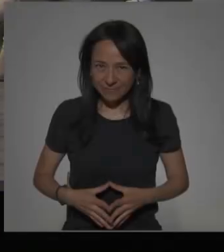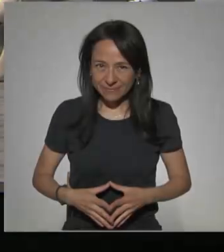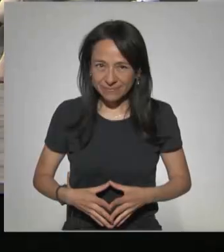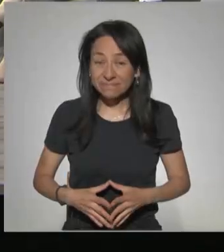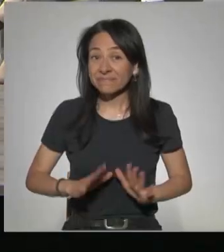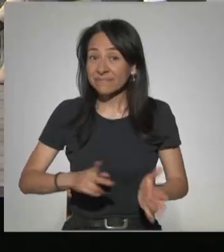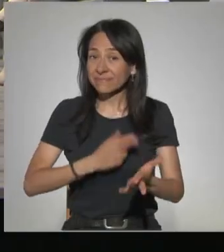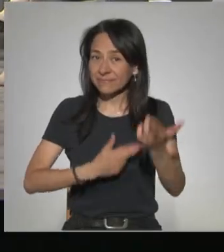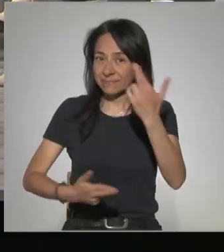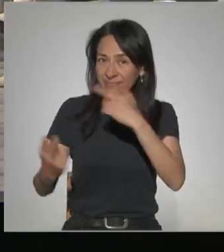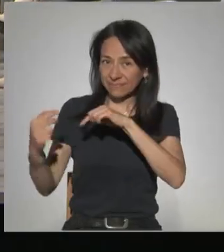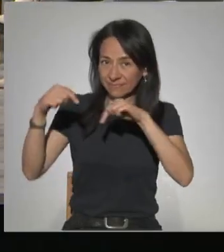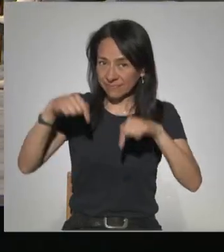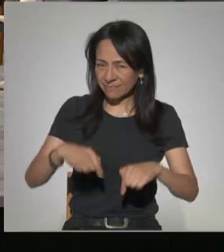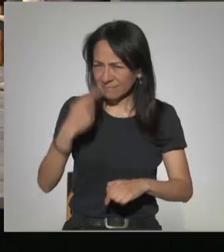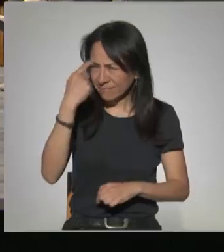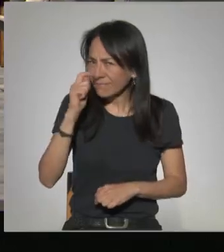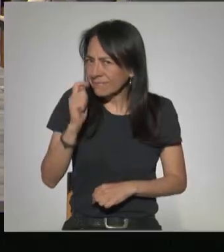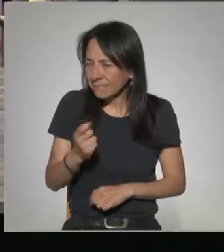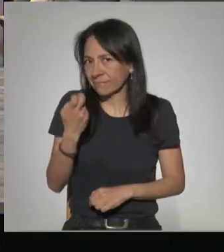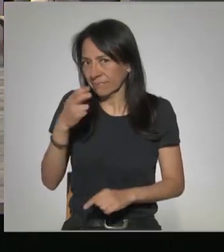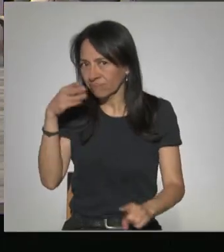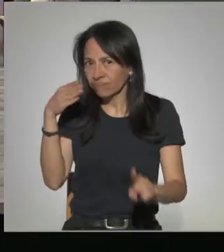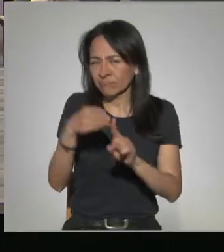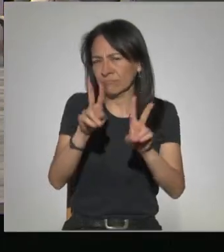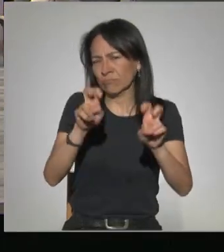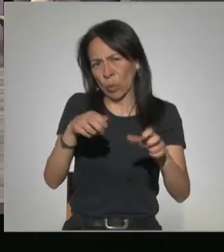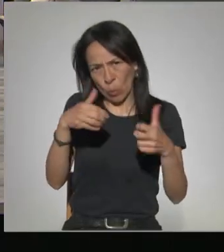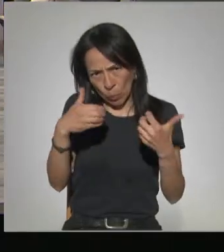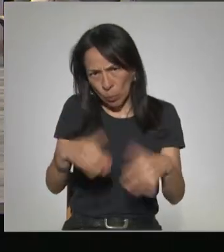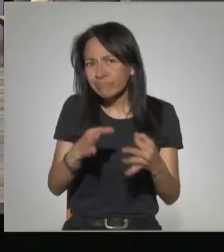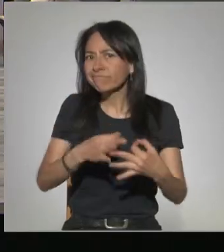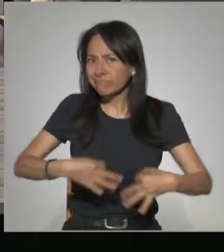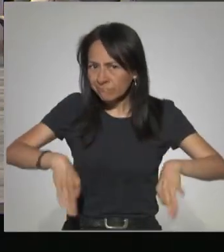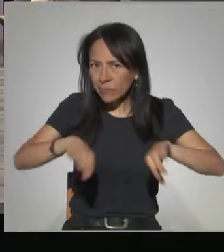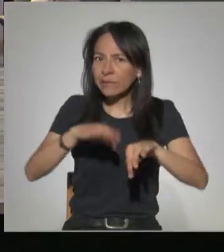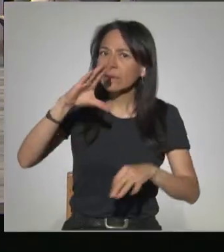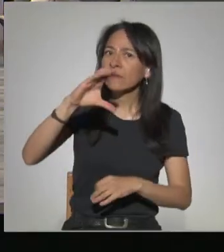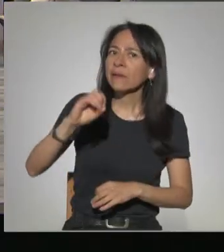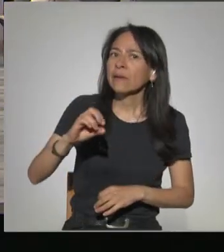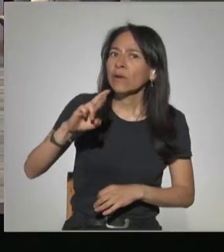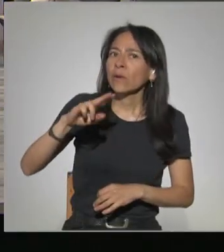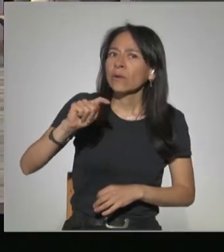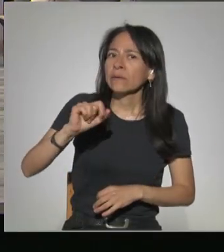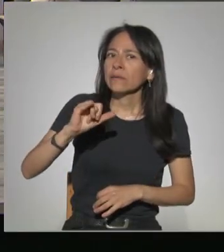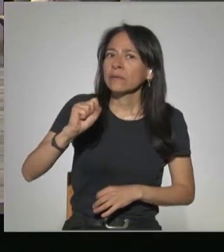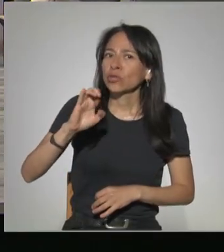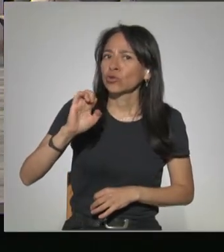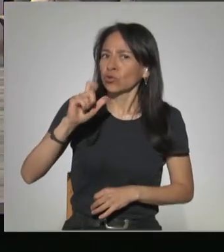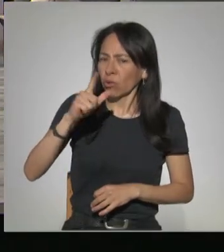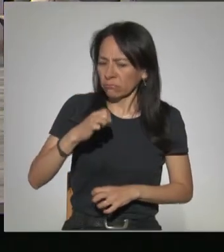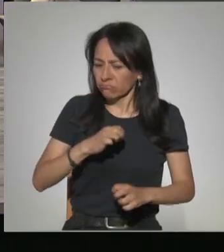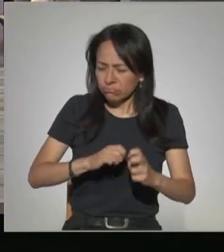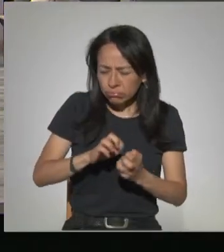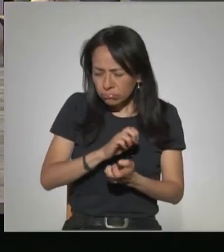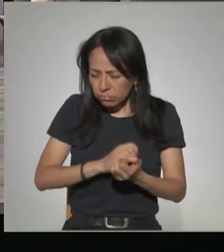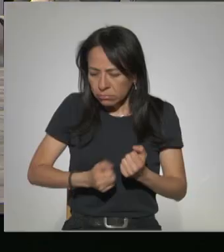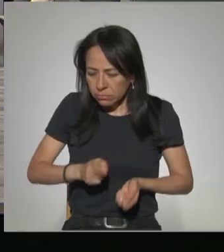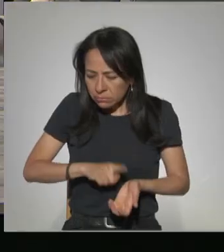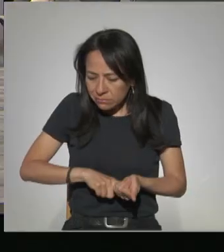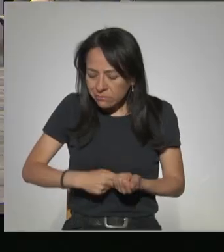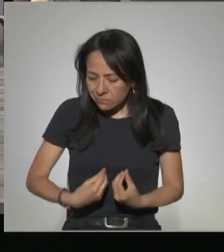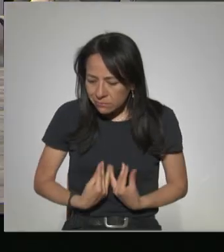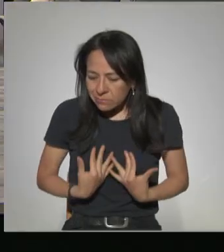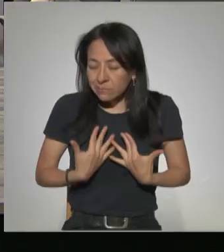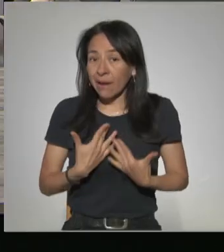Ya estamos aquí de regreso para hablar de este tema tan interesante que es el cortisol y cómo afecta a nuestras emociones. Y justamente